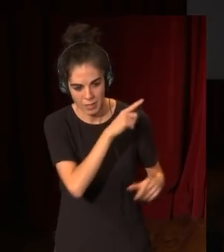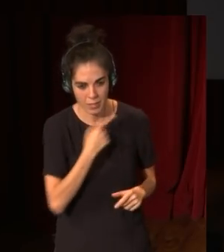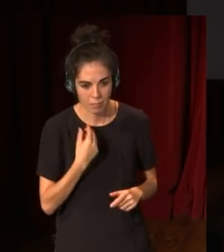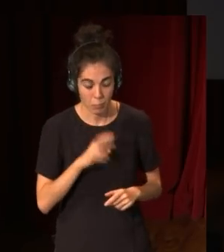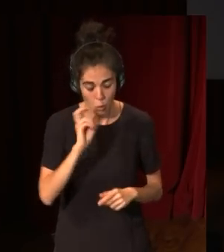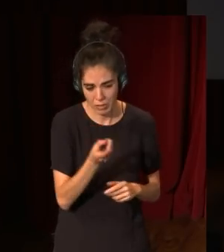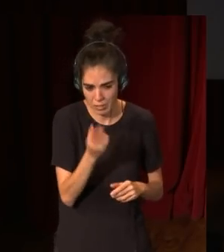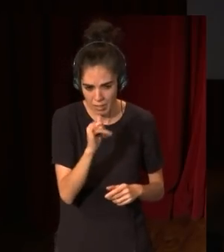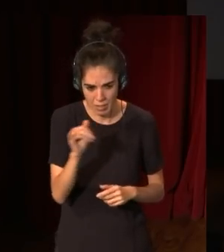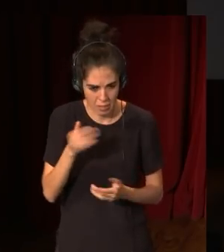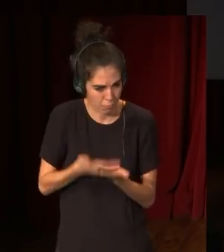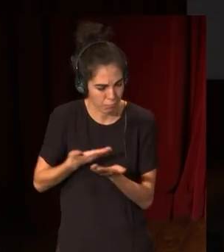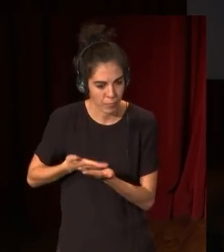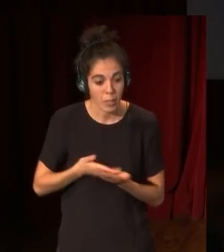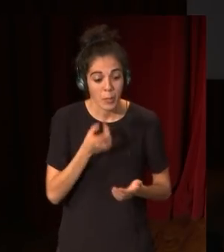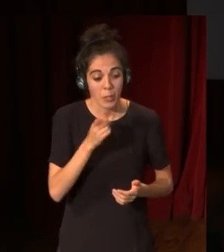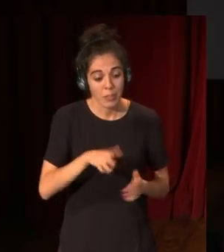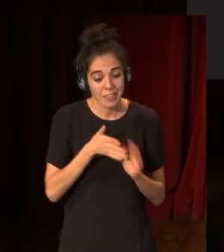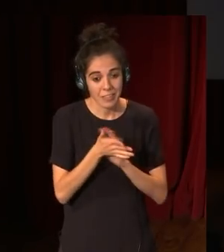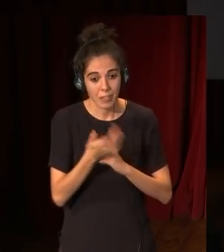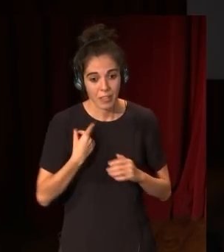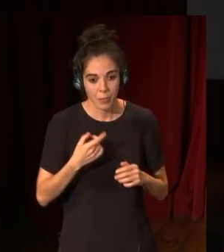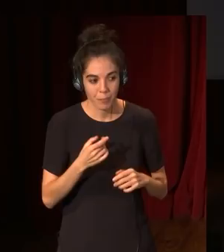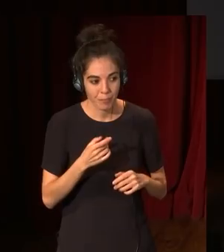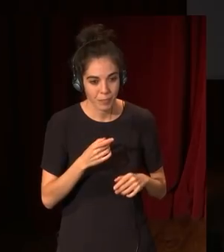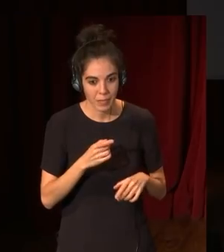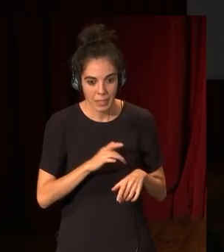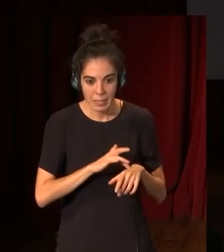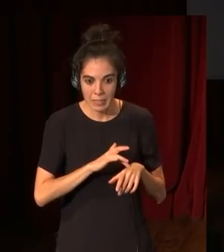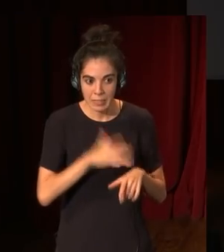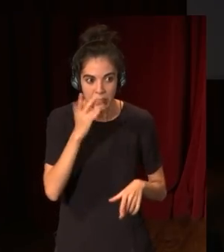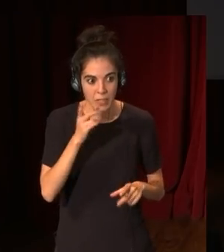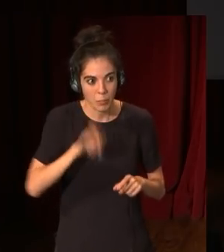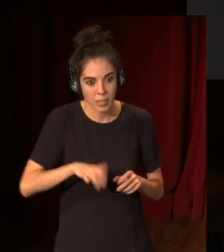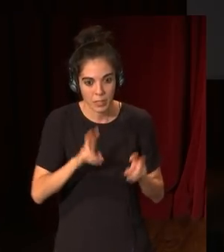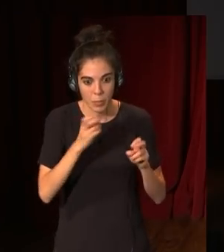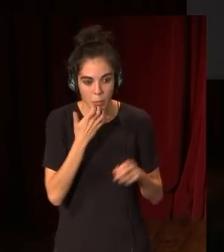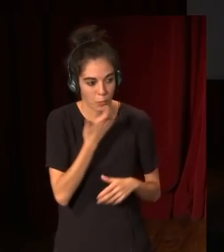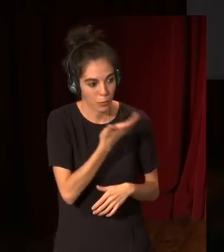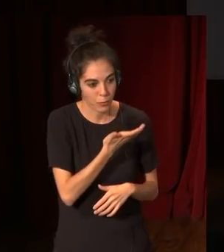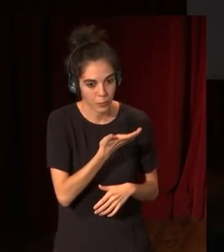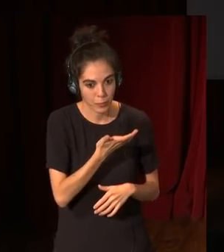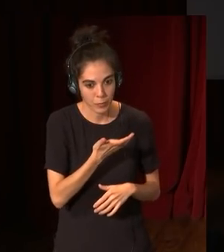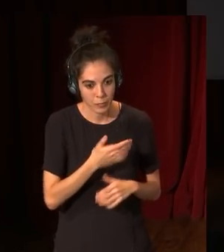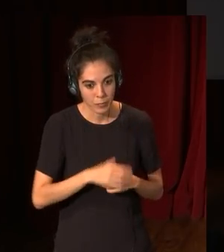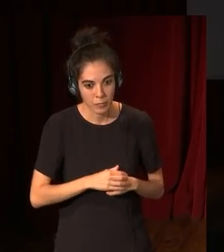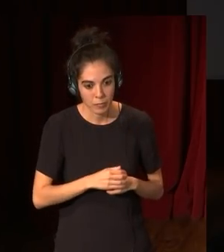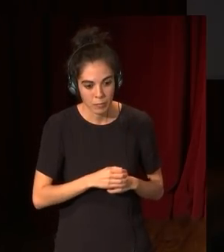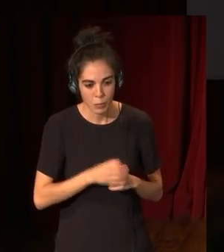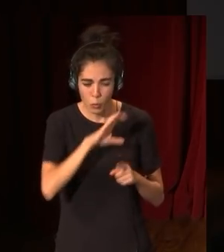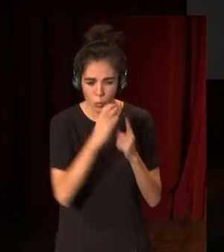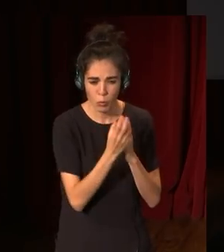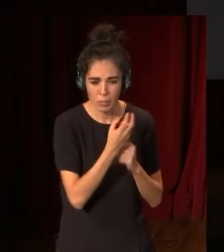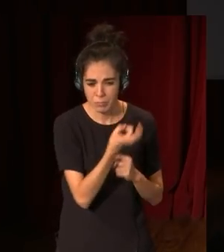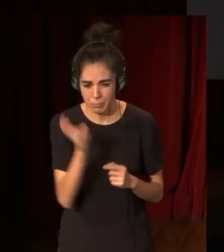indica pero eso no significa que no fuera sensible a elementos modelos procedentes de otras culturas artísticas